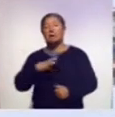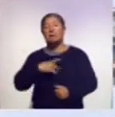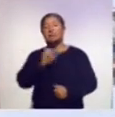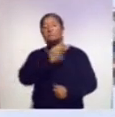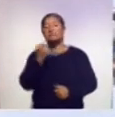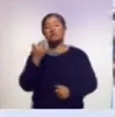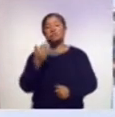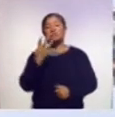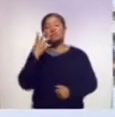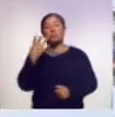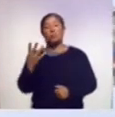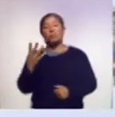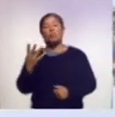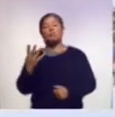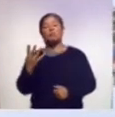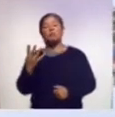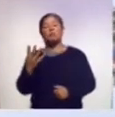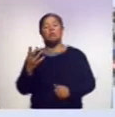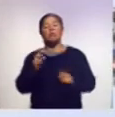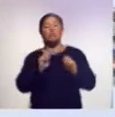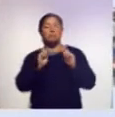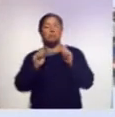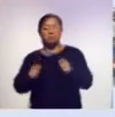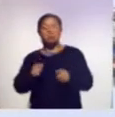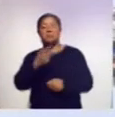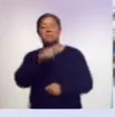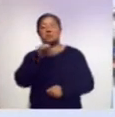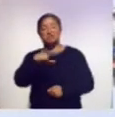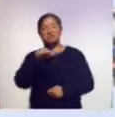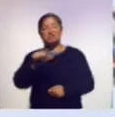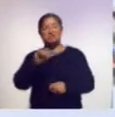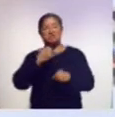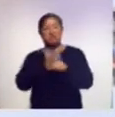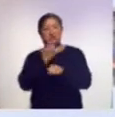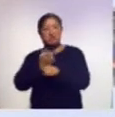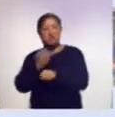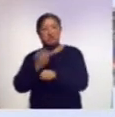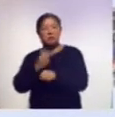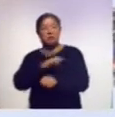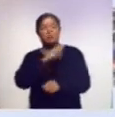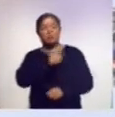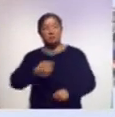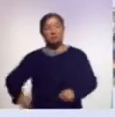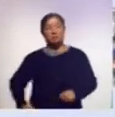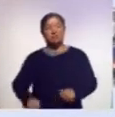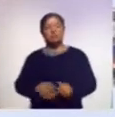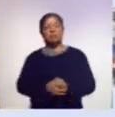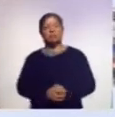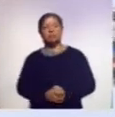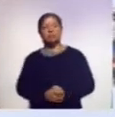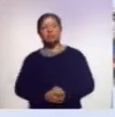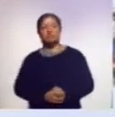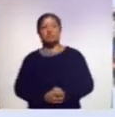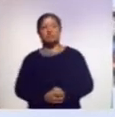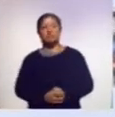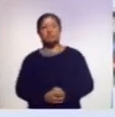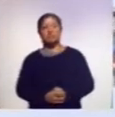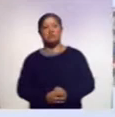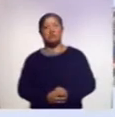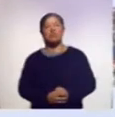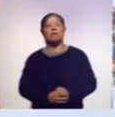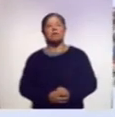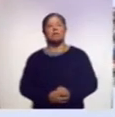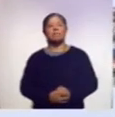piezas de 16 entidades federativas. Para nosotros fue muy importante porque el tiempo que tuvimos para lanzar la